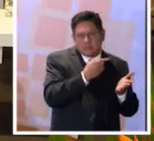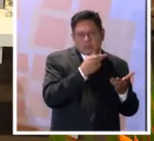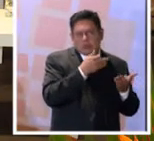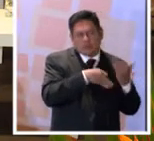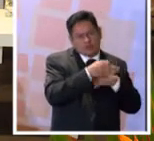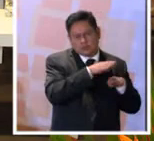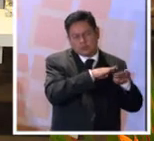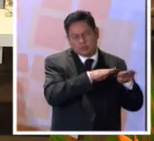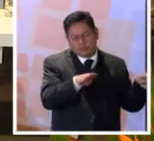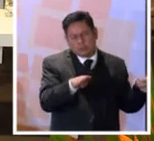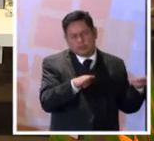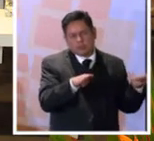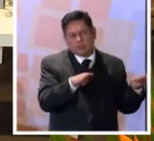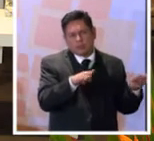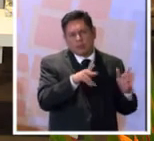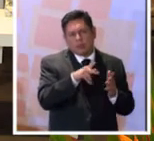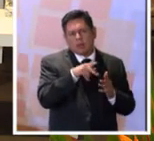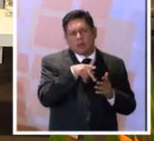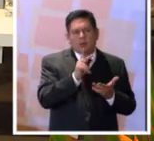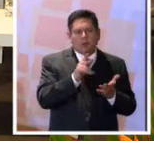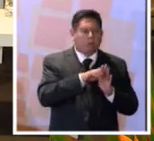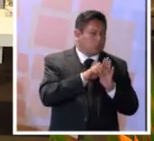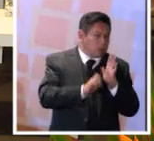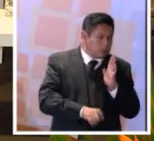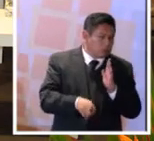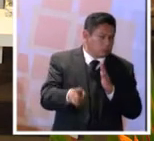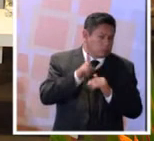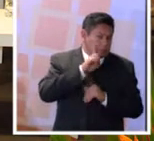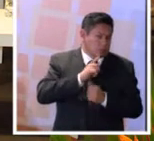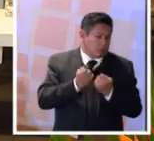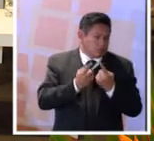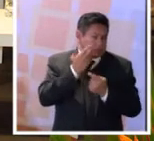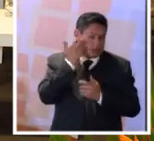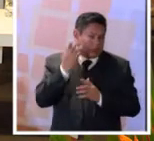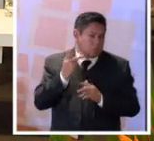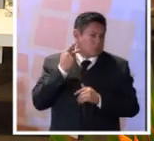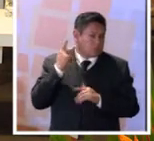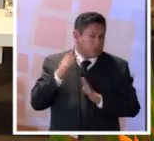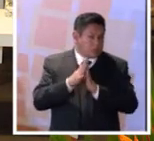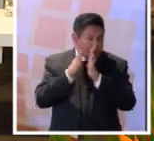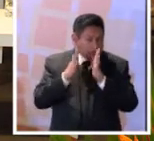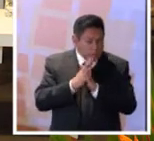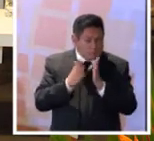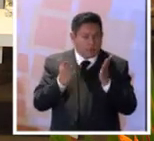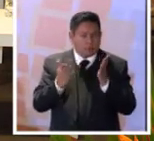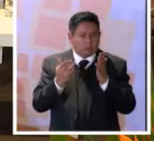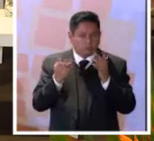al ejercicio del poder político. ¿Qué nos dirías al respecto, Alejandra?